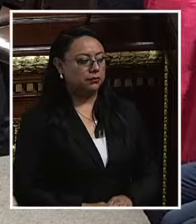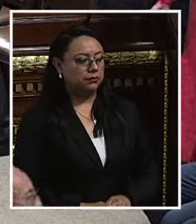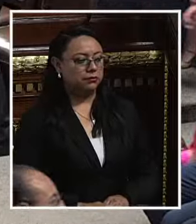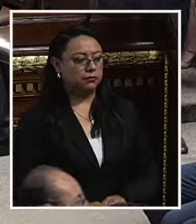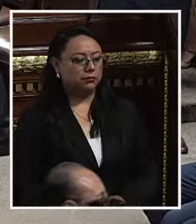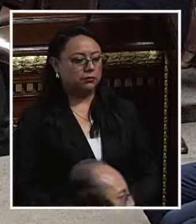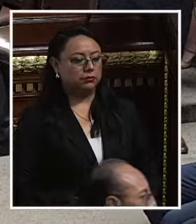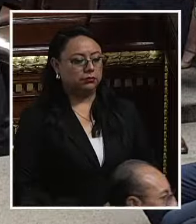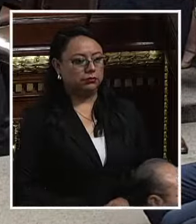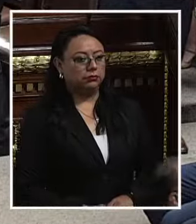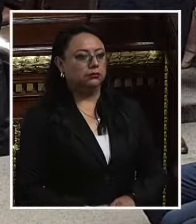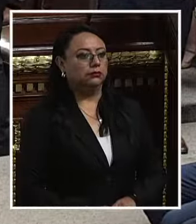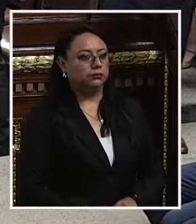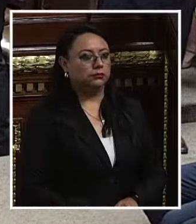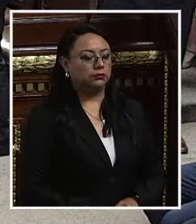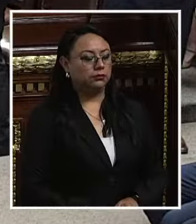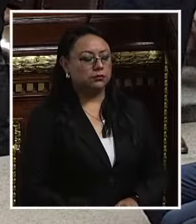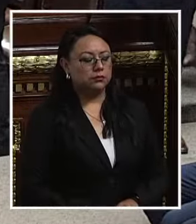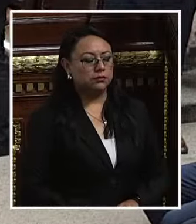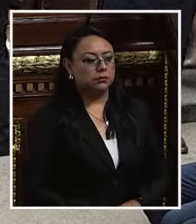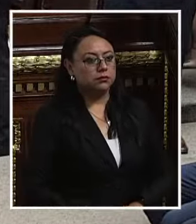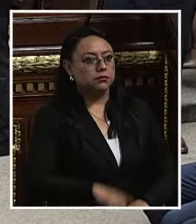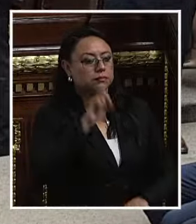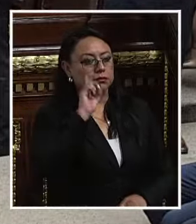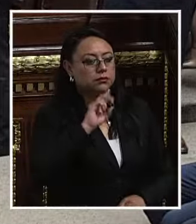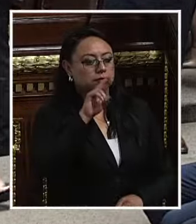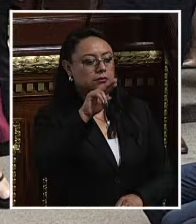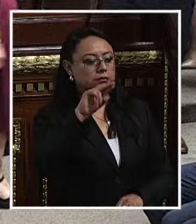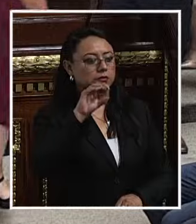Rosales Medina, Erika Lisset.